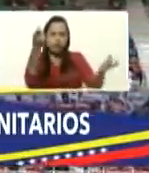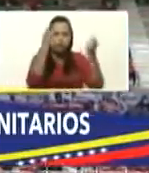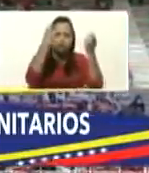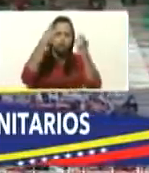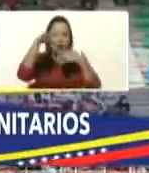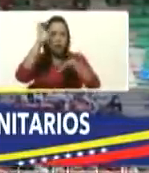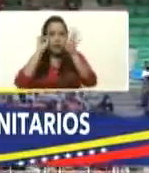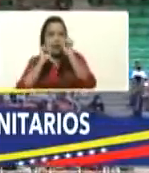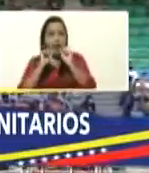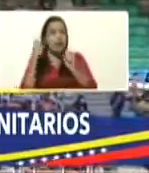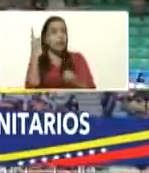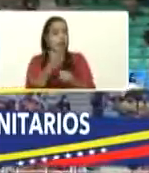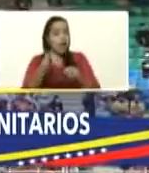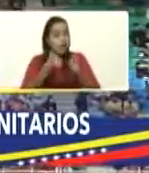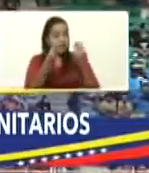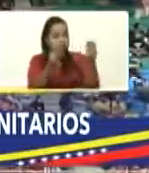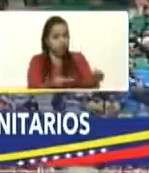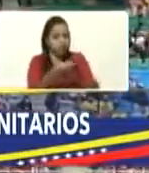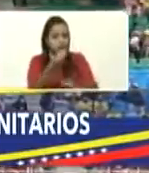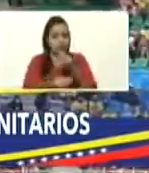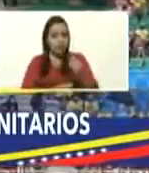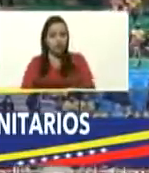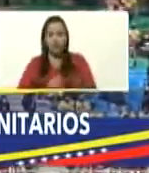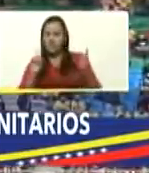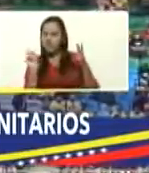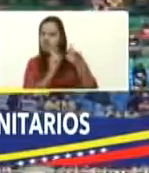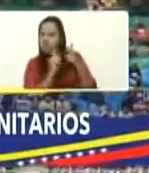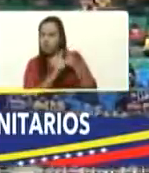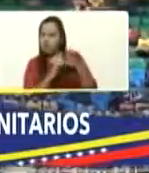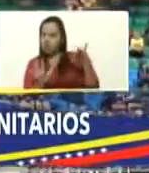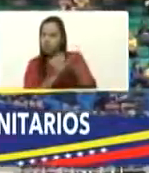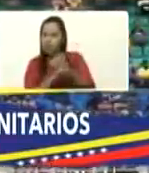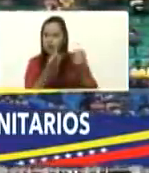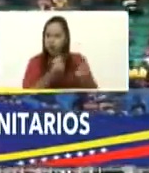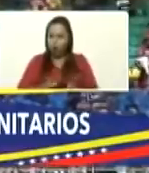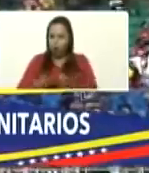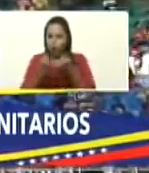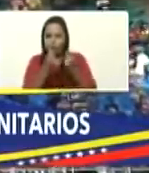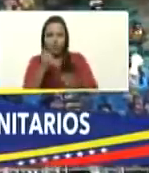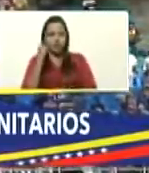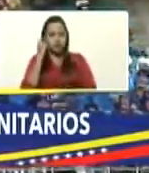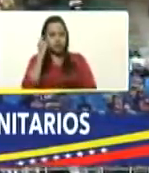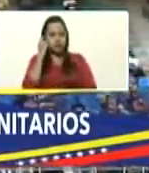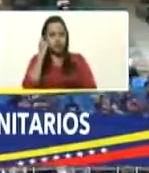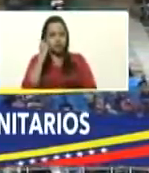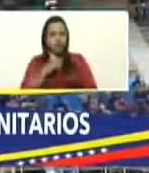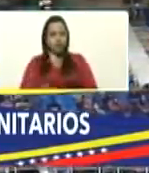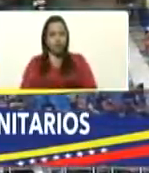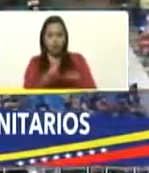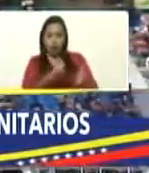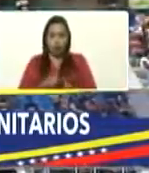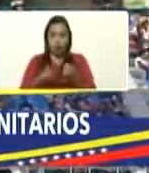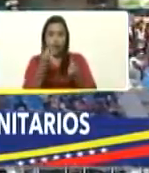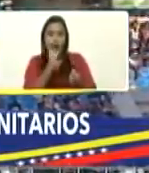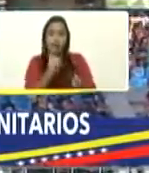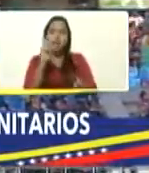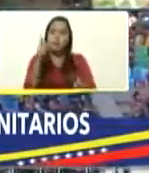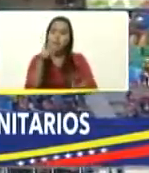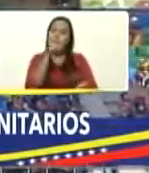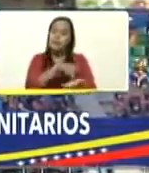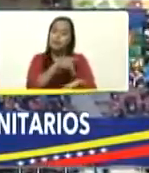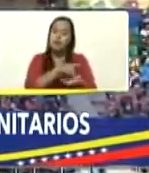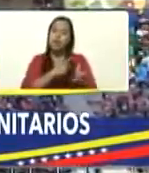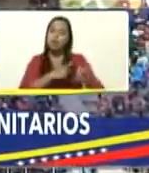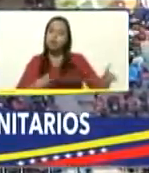darle poder, poder para hacer. Luego tenemos la dimensión económica. La dimensión económica involucra también un elemento de democracia transversal.